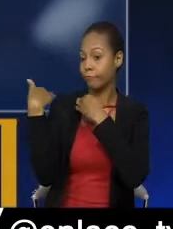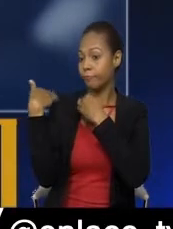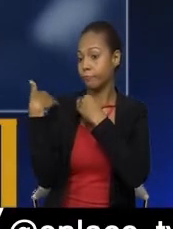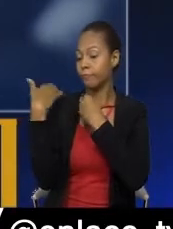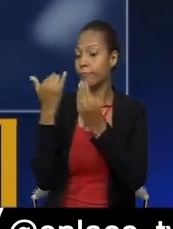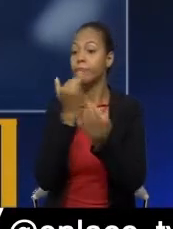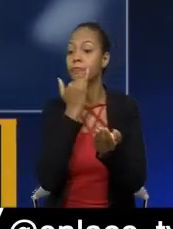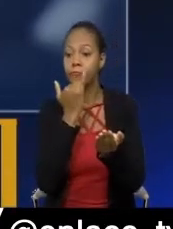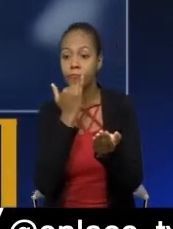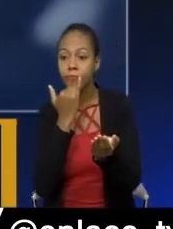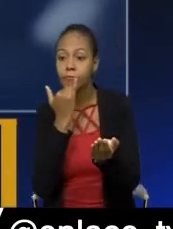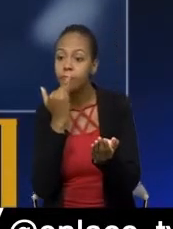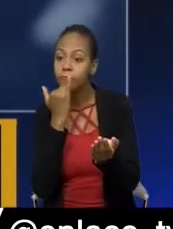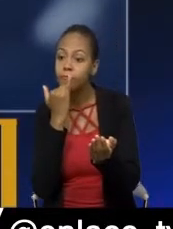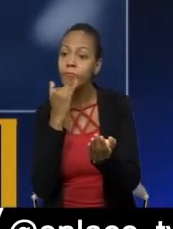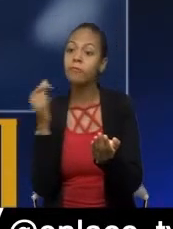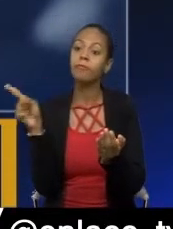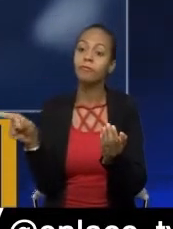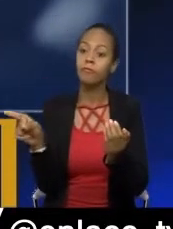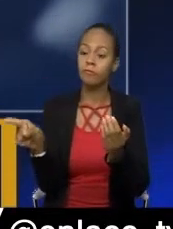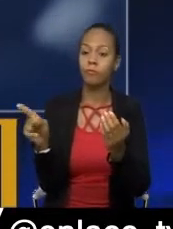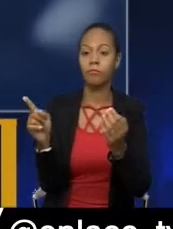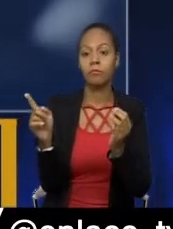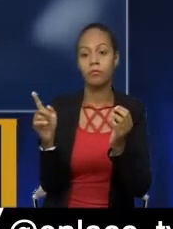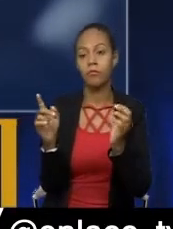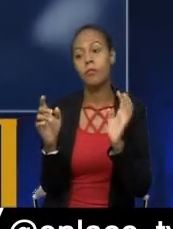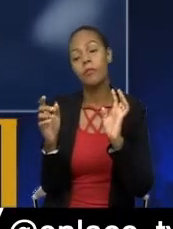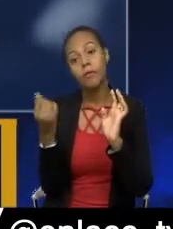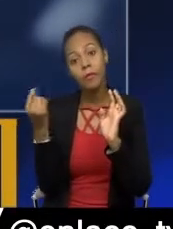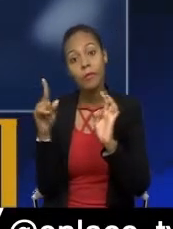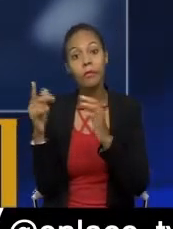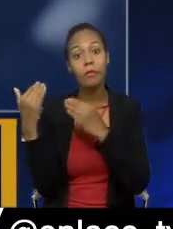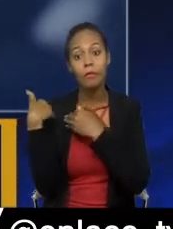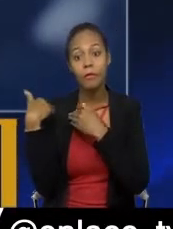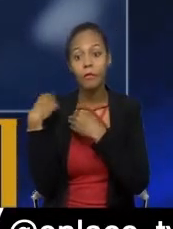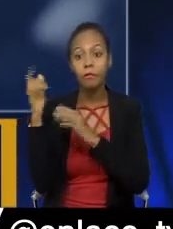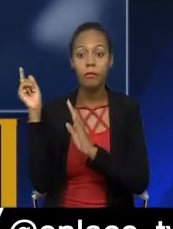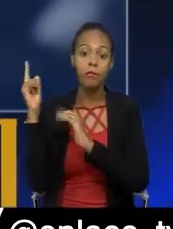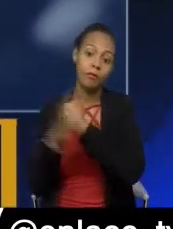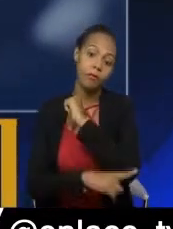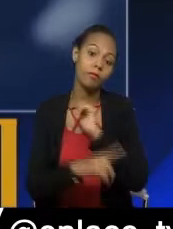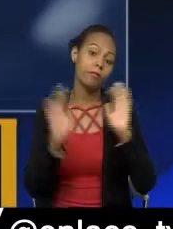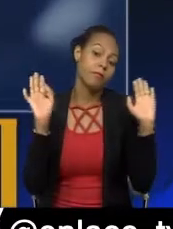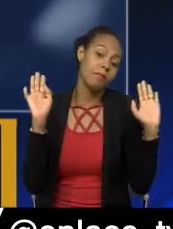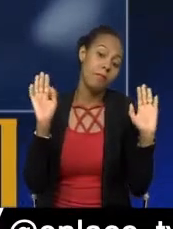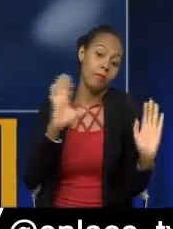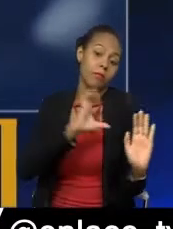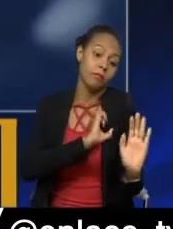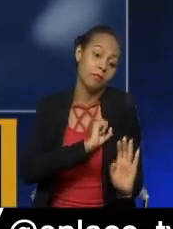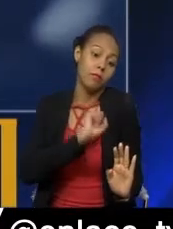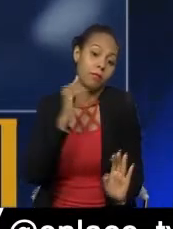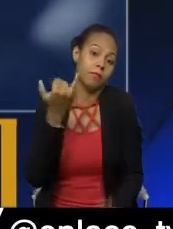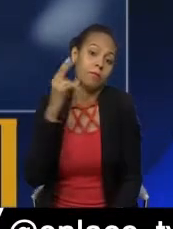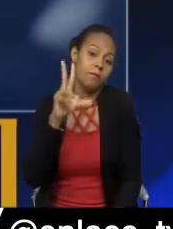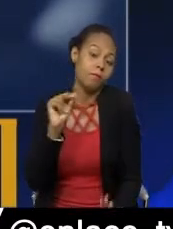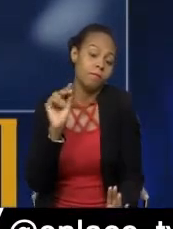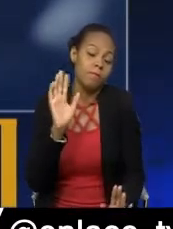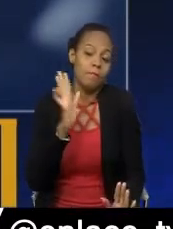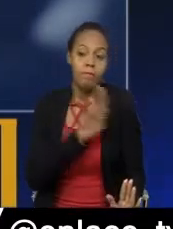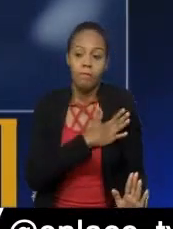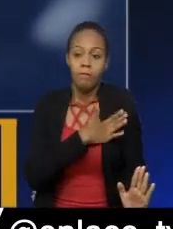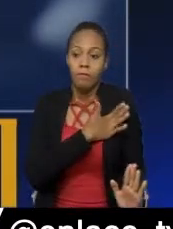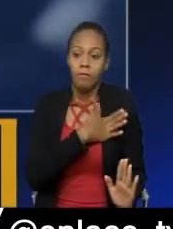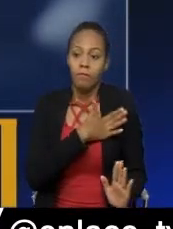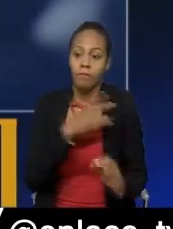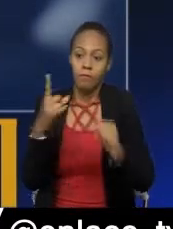General de la Nación imputar los cargos pues al título de dolo o no. En este momento pues nosotros nos corresponde dar aviso pues